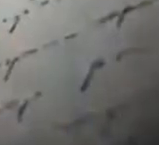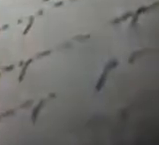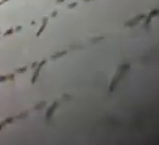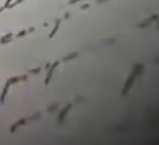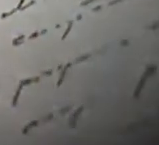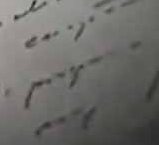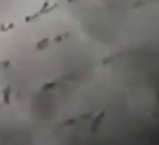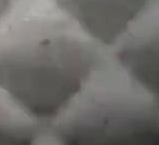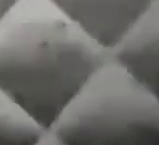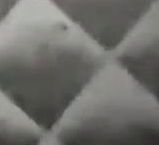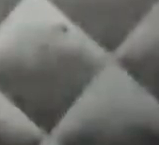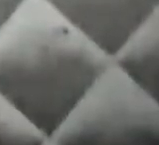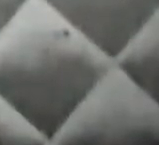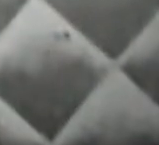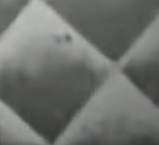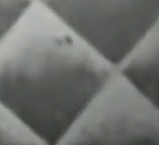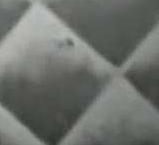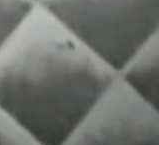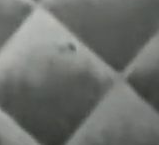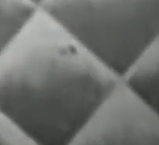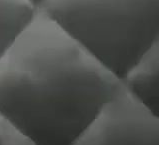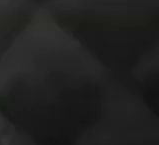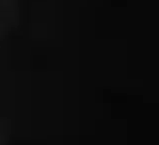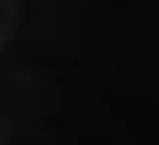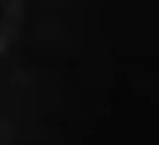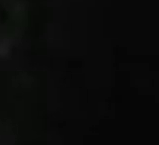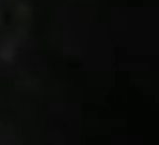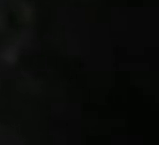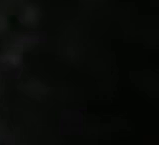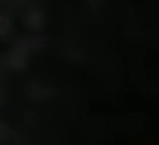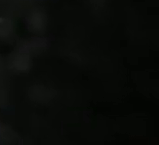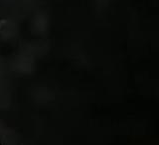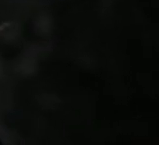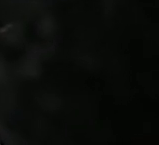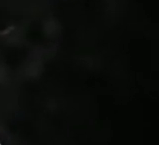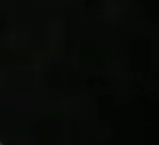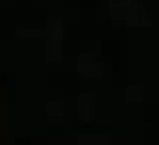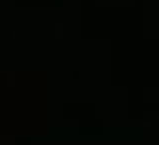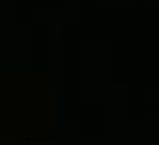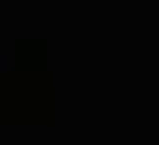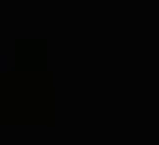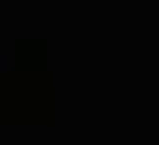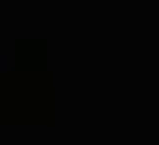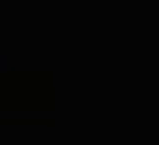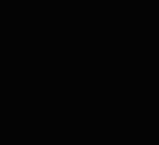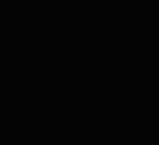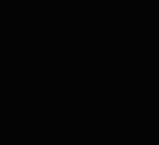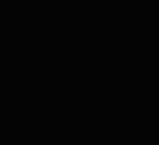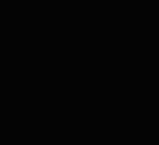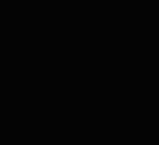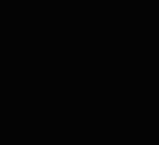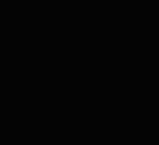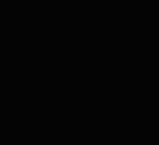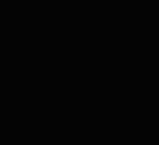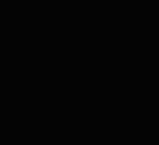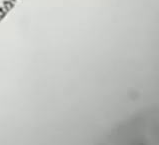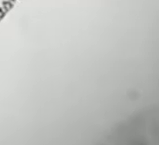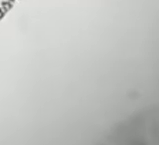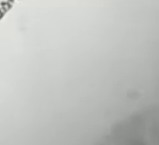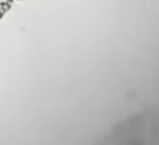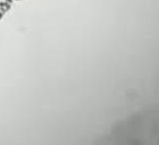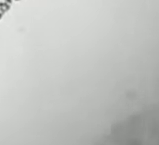Familia y amigos más cercanos dan testimonio del legado que dejó a la danza nacional. Donde se paraba, llenaba el